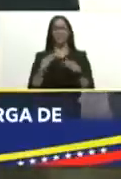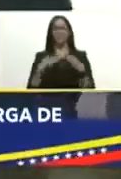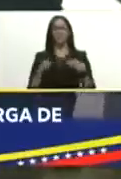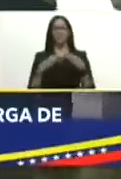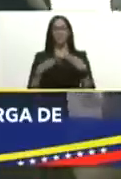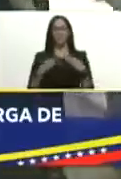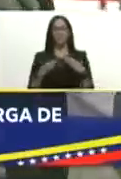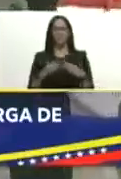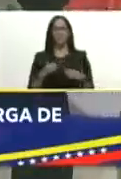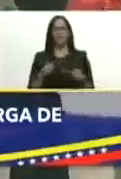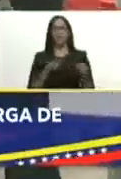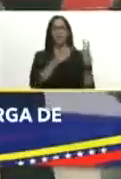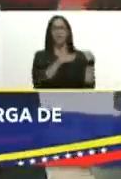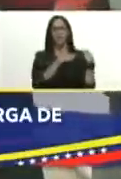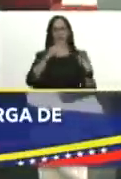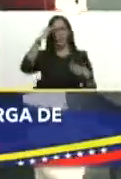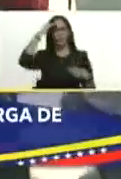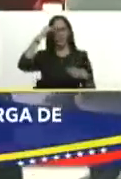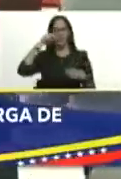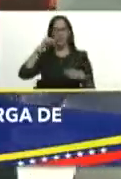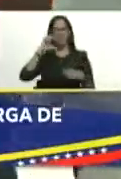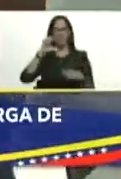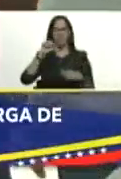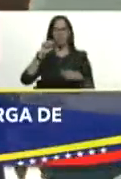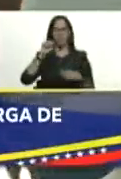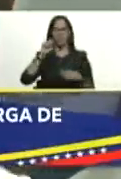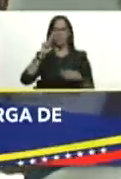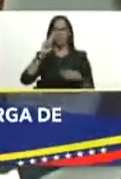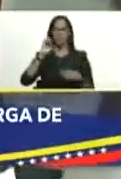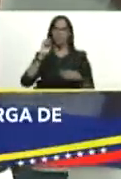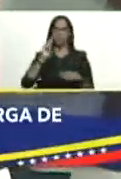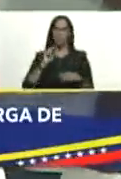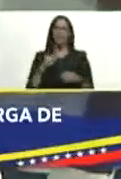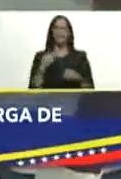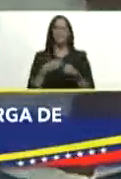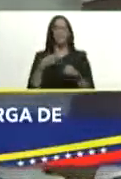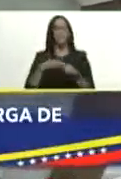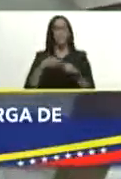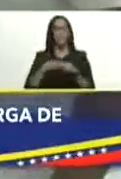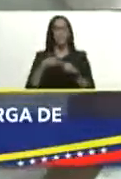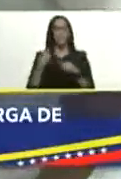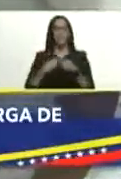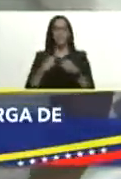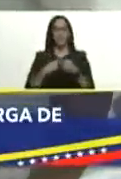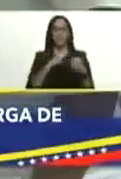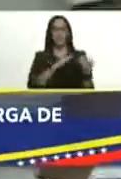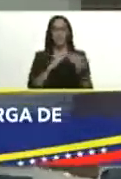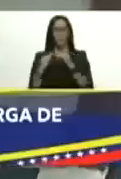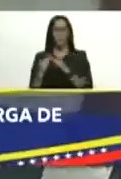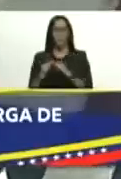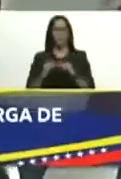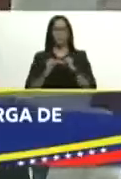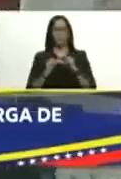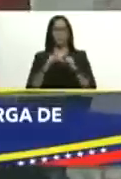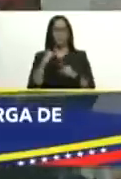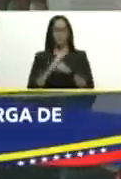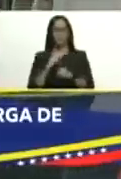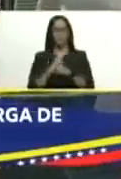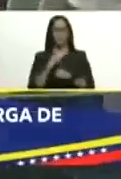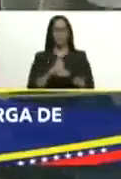cargo de mi general Néstor Reverol, en PDVSA Gas Comunal nos mantenemos laborando